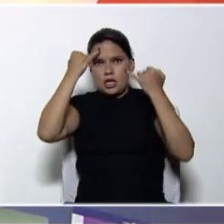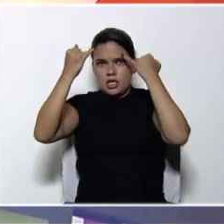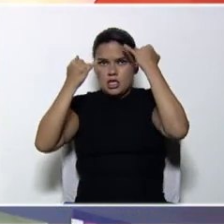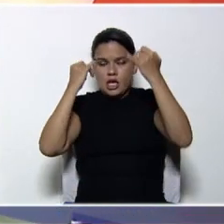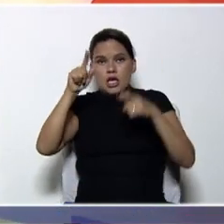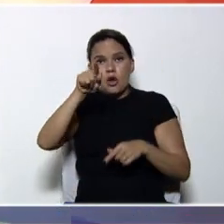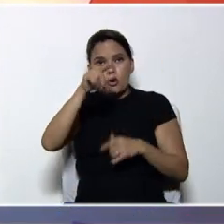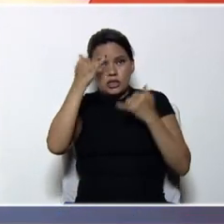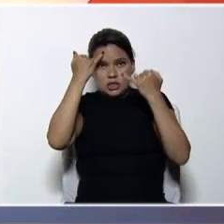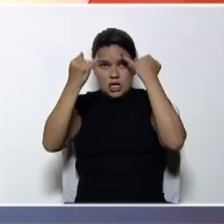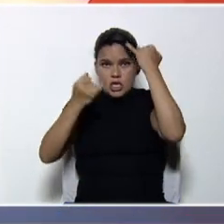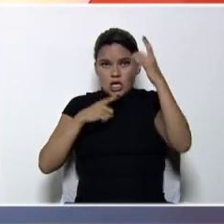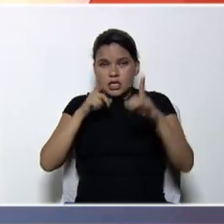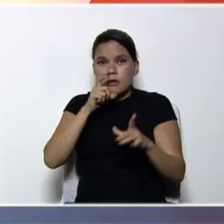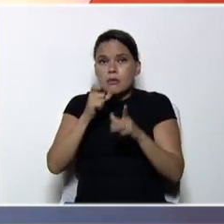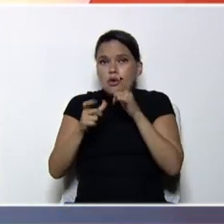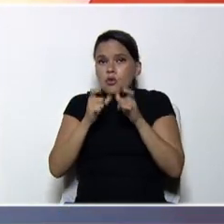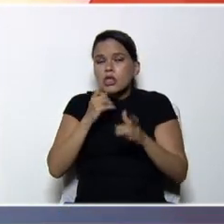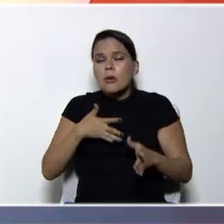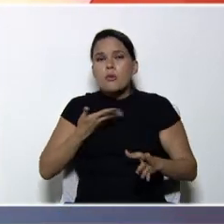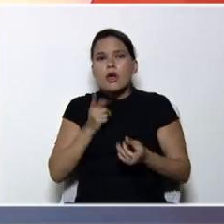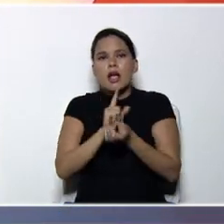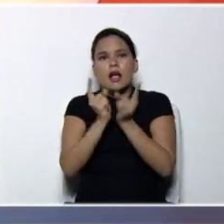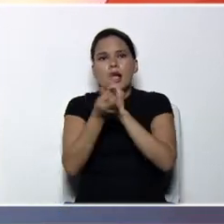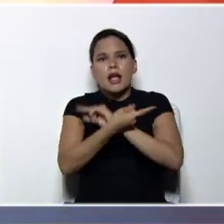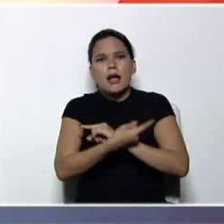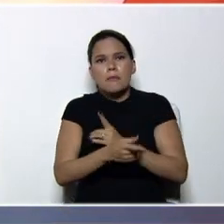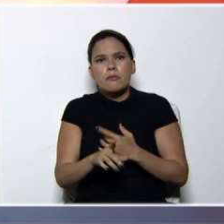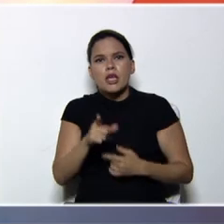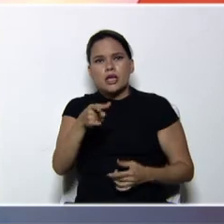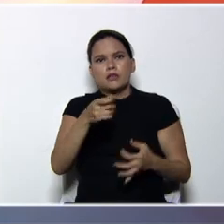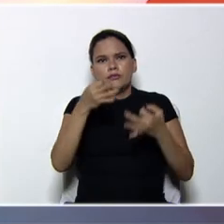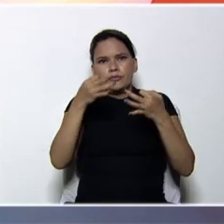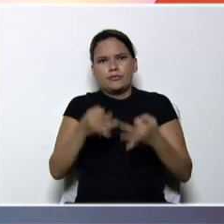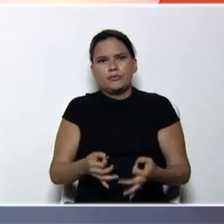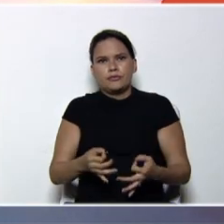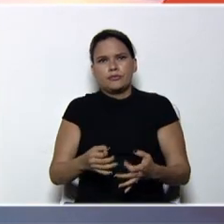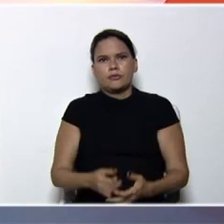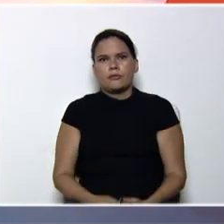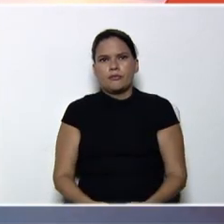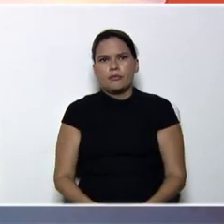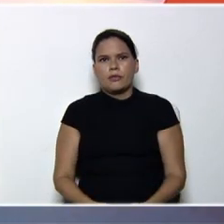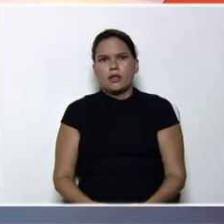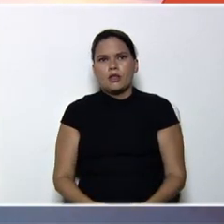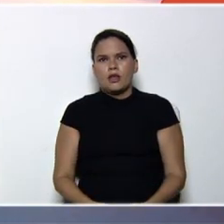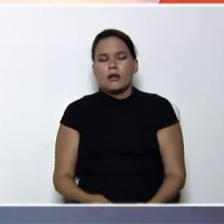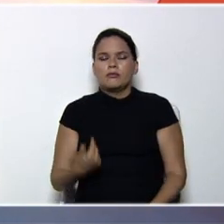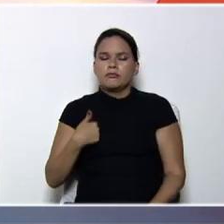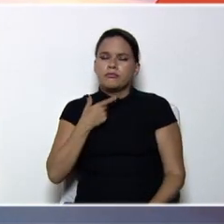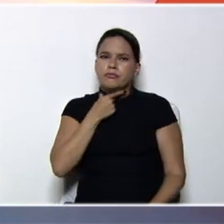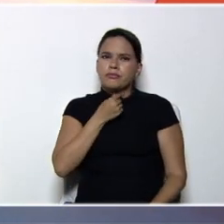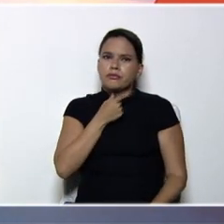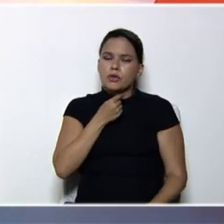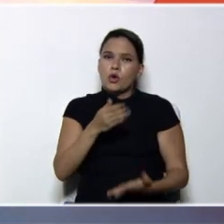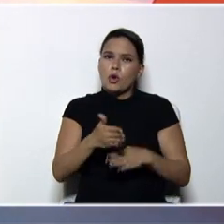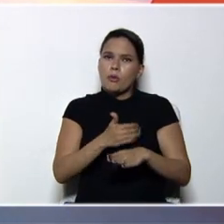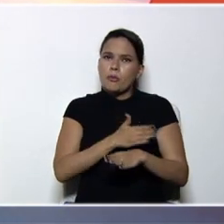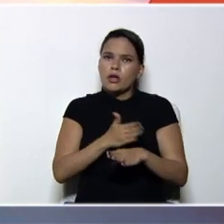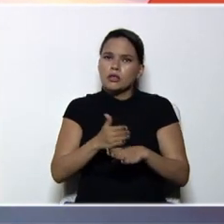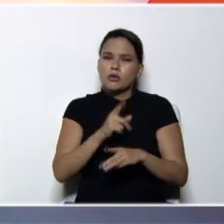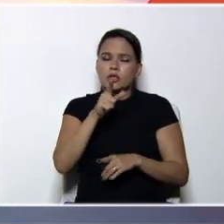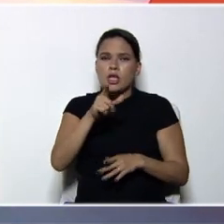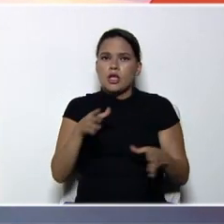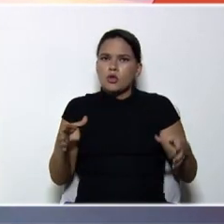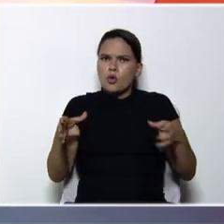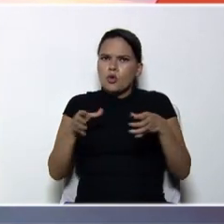y que con esas ideas y esas preguntas puedan transformar entonces su realidad. Para mí ha sido un placer compartir con ustedes, a todo el